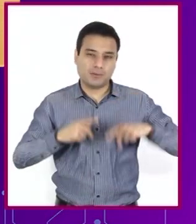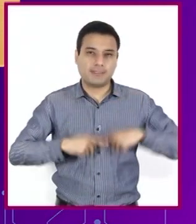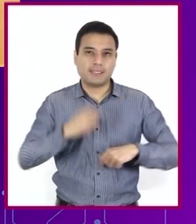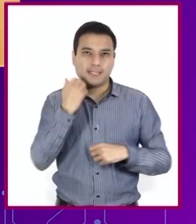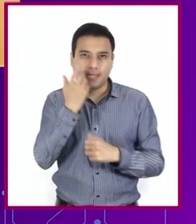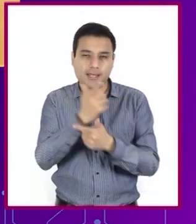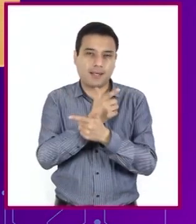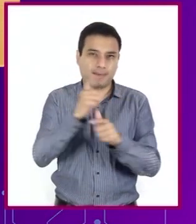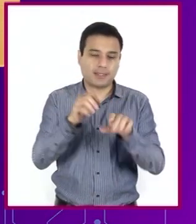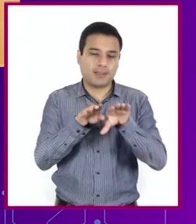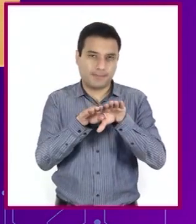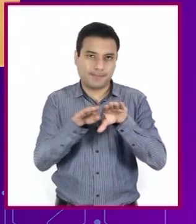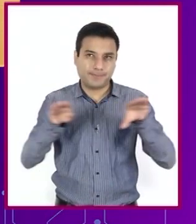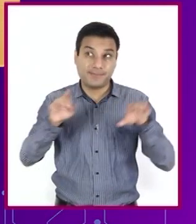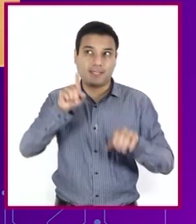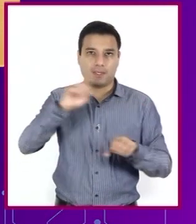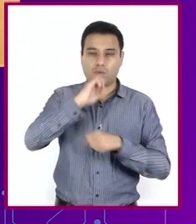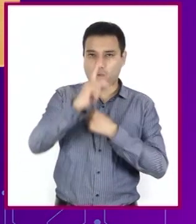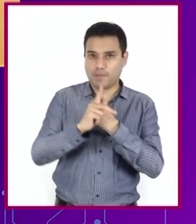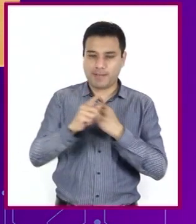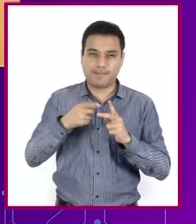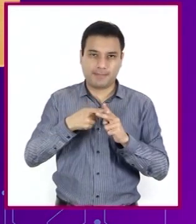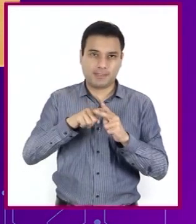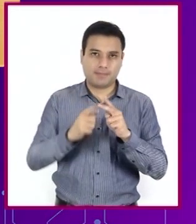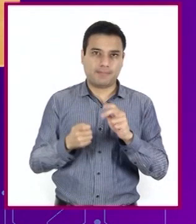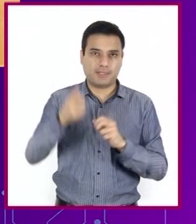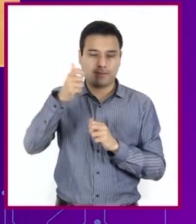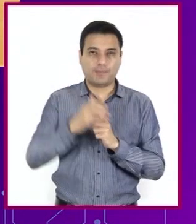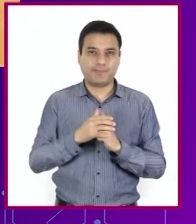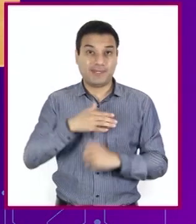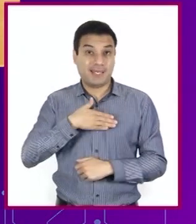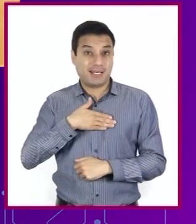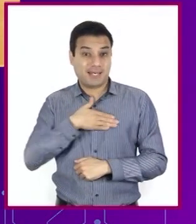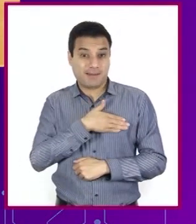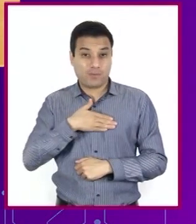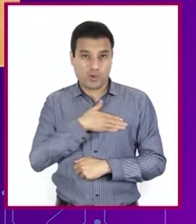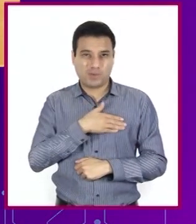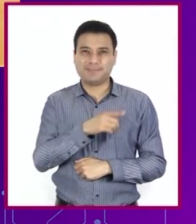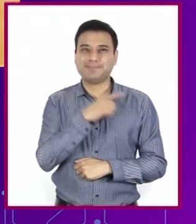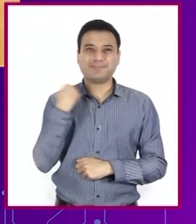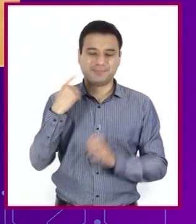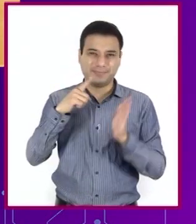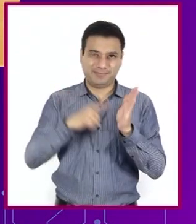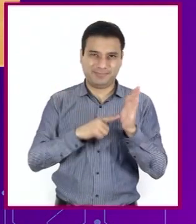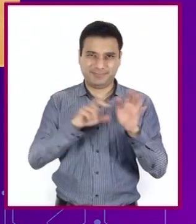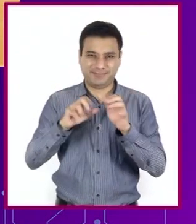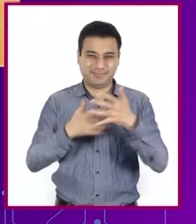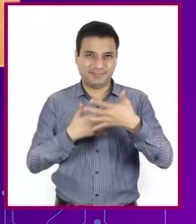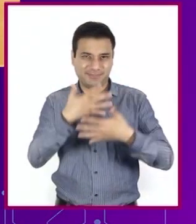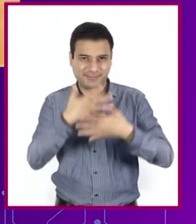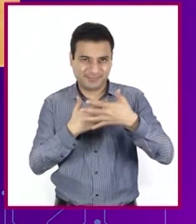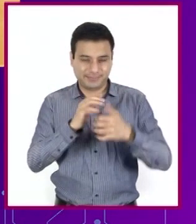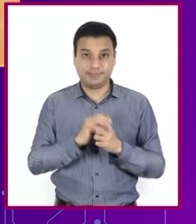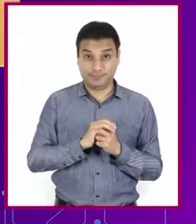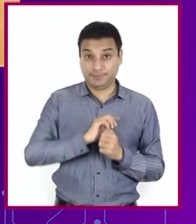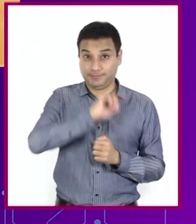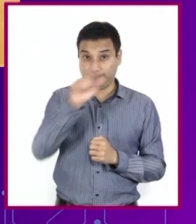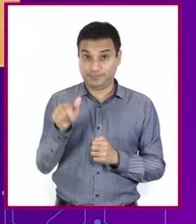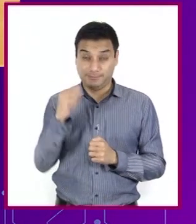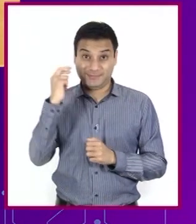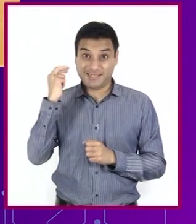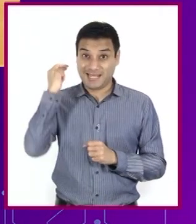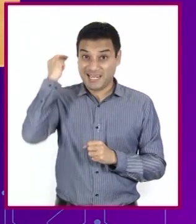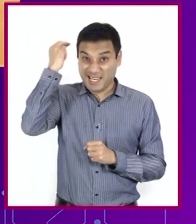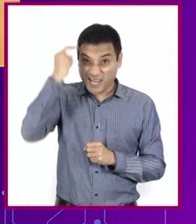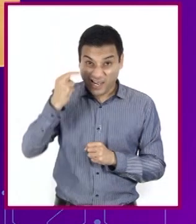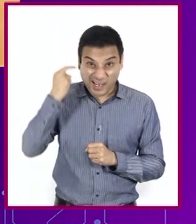por toda Europa. Tras la derrota de Napoleón en 1815 y el regreso de los regímenes absolutistas en